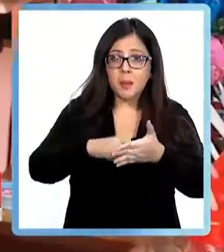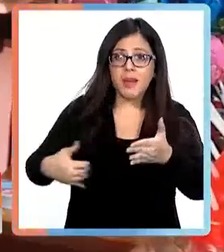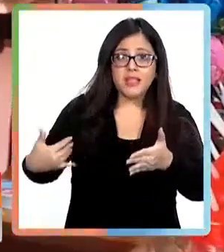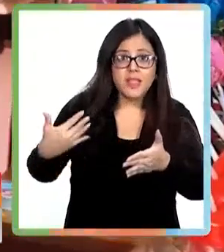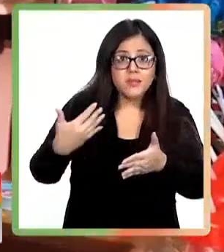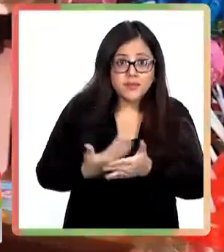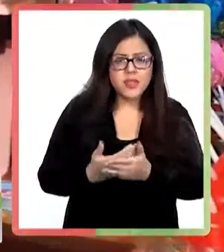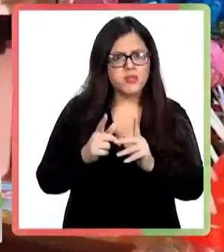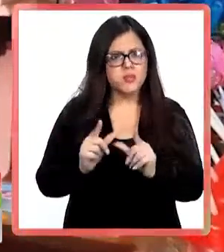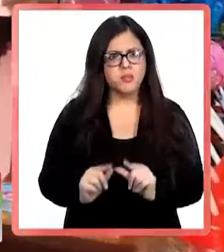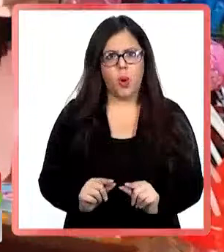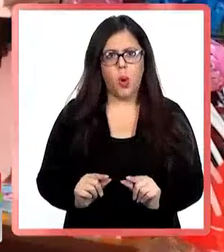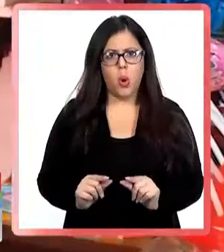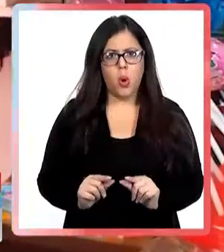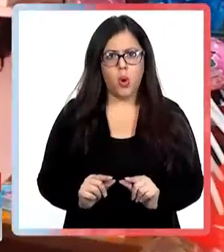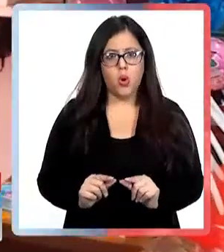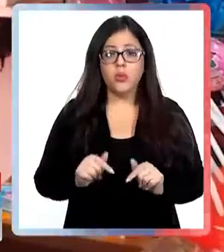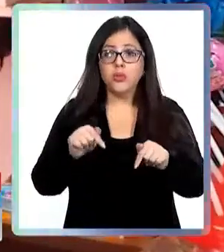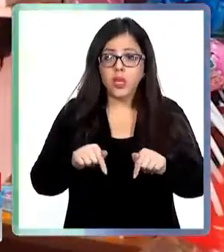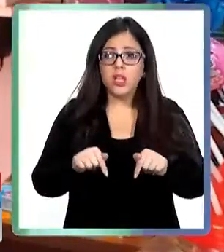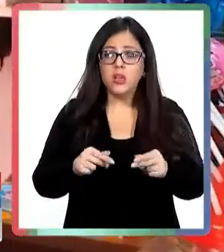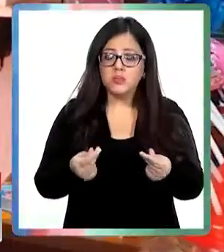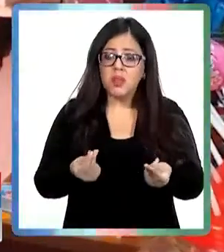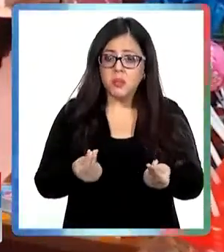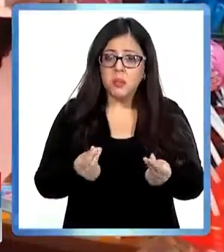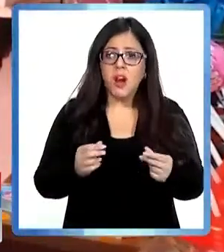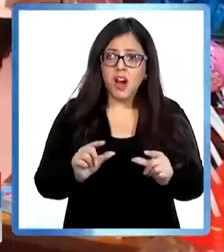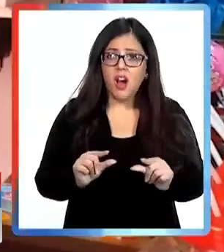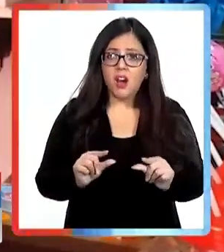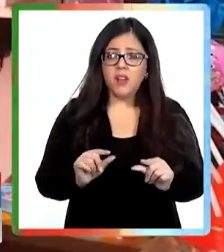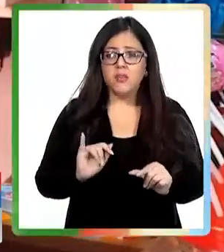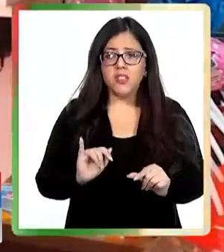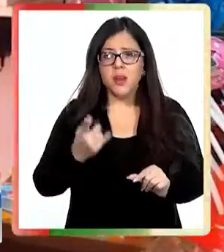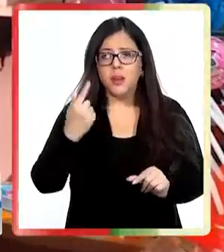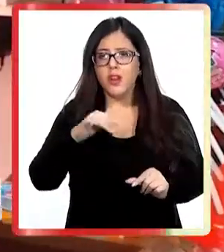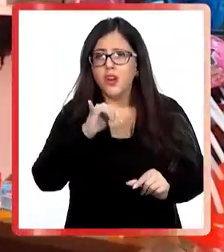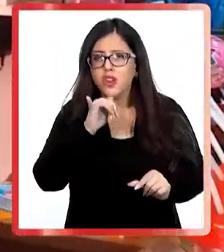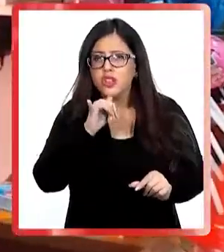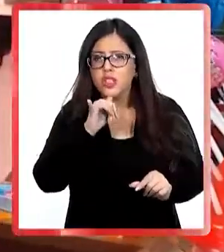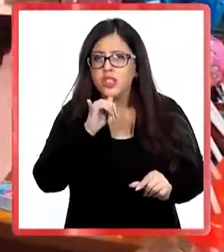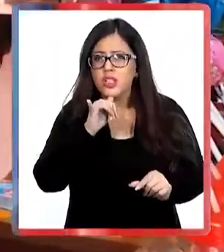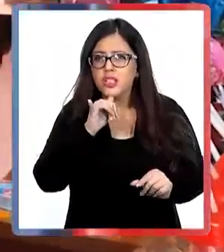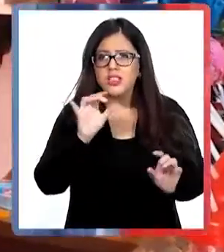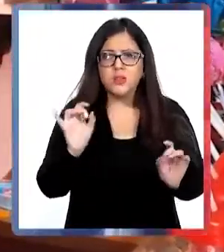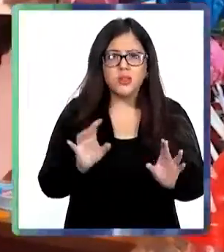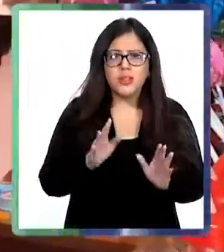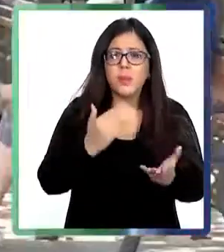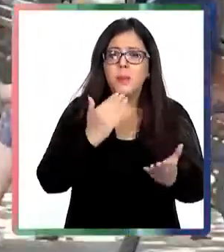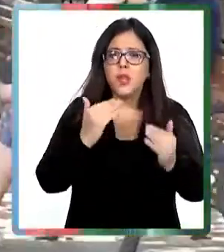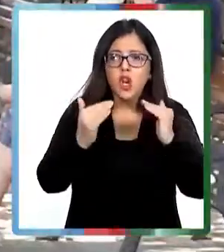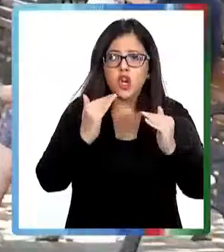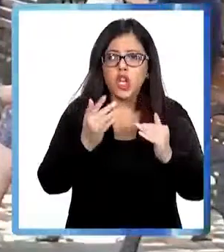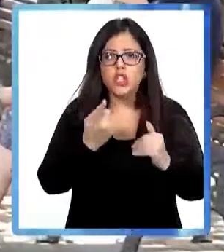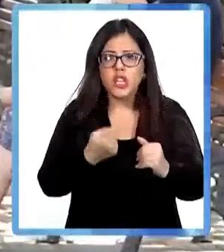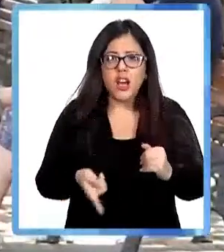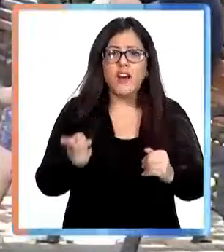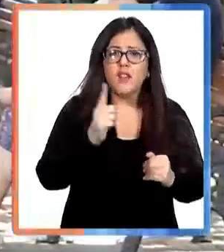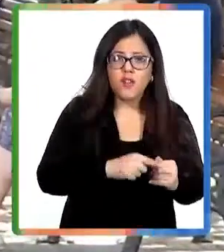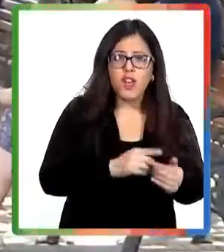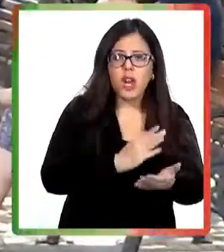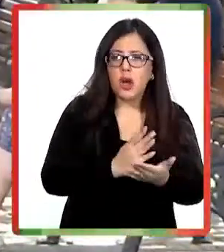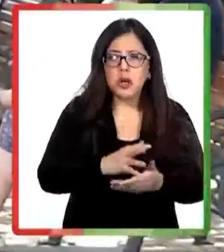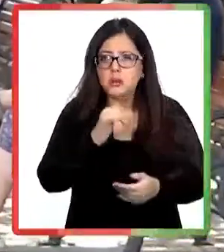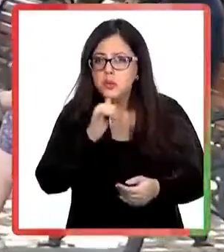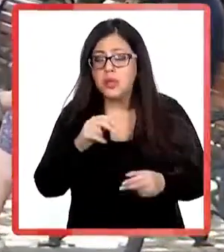y claro, han estado un poquito más baja, pero no sé si también se debe a que los niños volvieron al colegio, que tienen más gastos los papás.